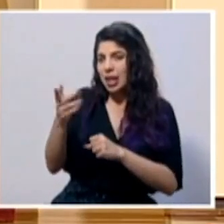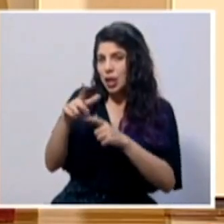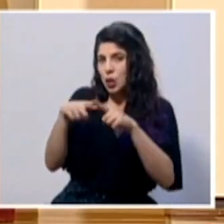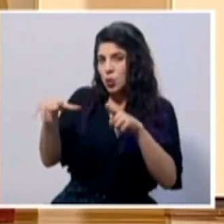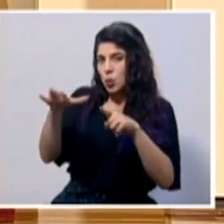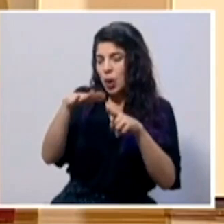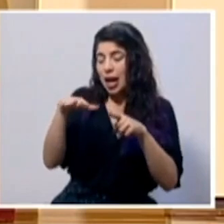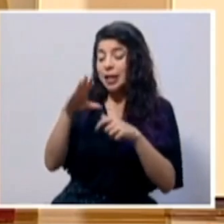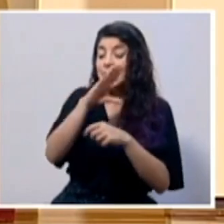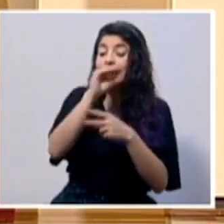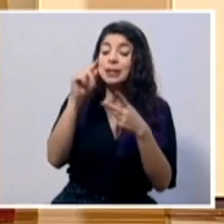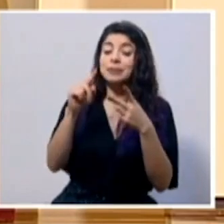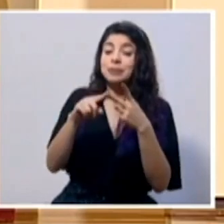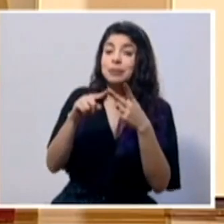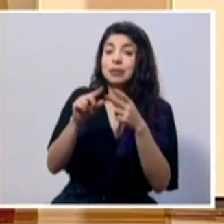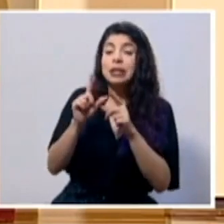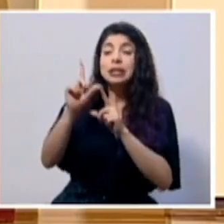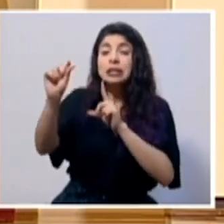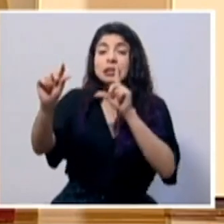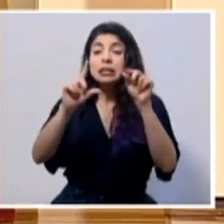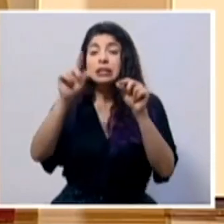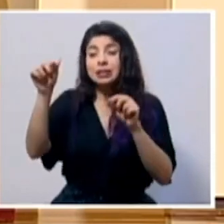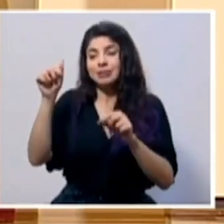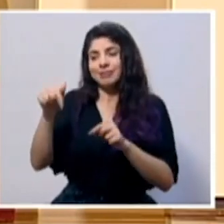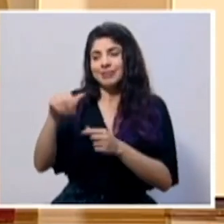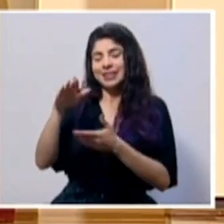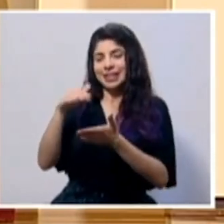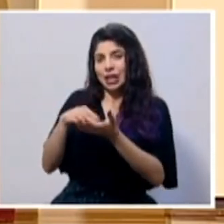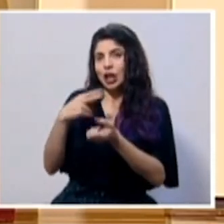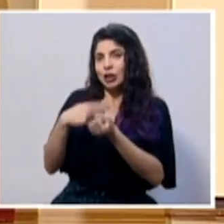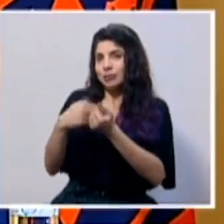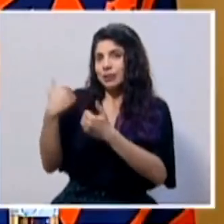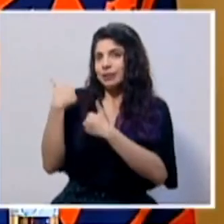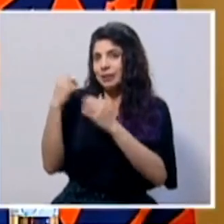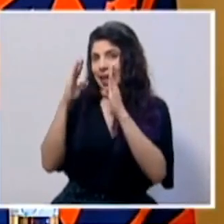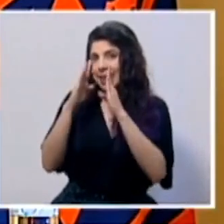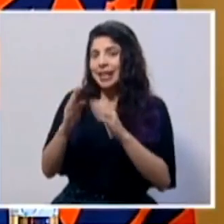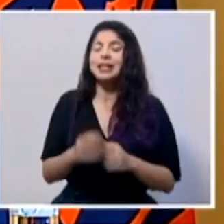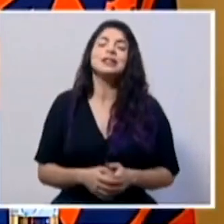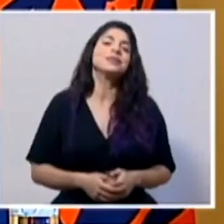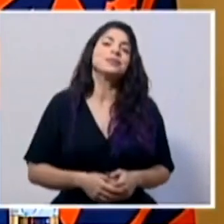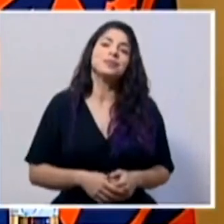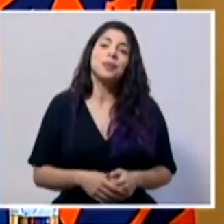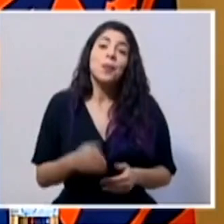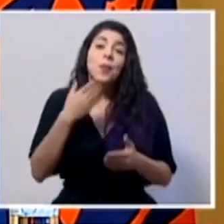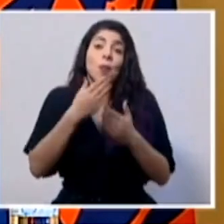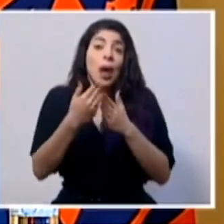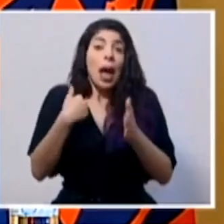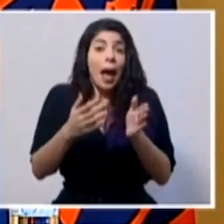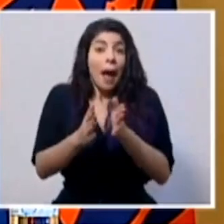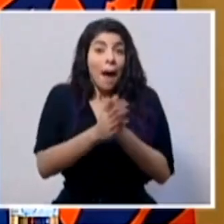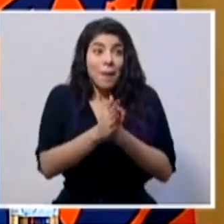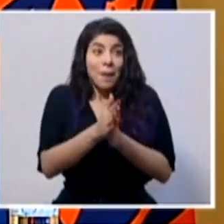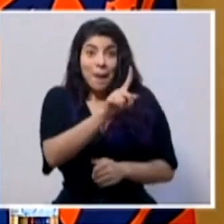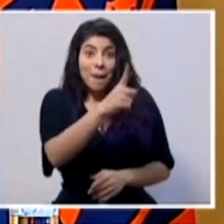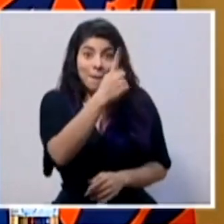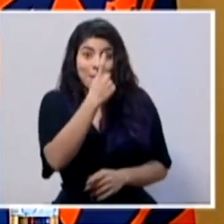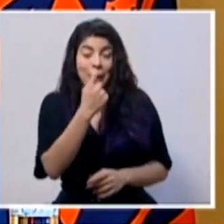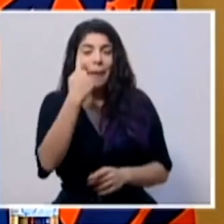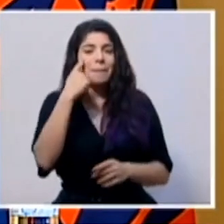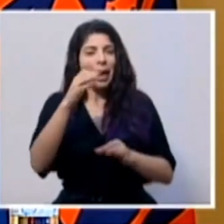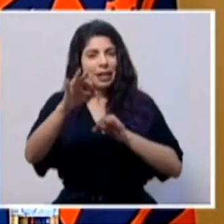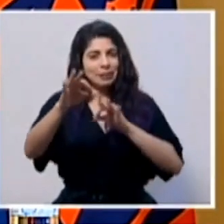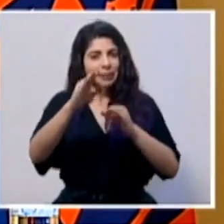zona y de la periferia que atiende dicho centro hospitalario? Voy a aprovechar esta pregunta